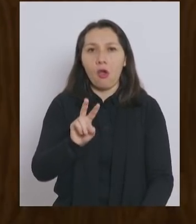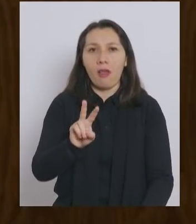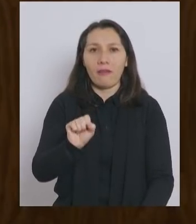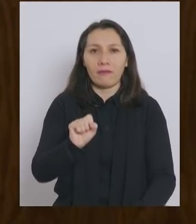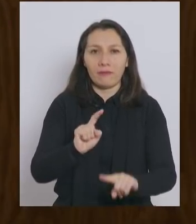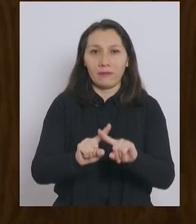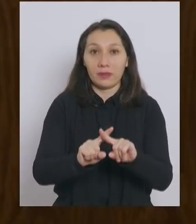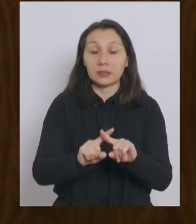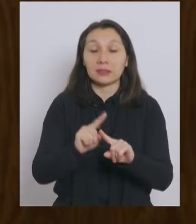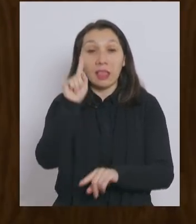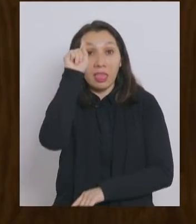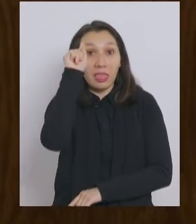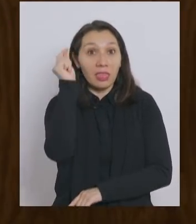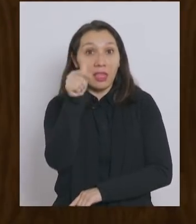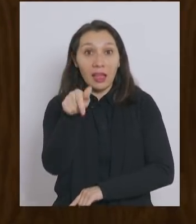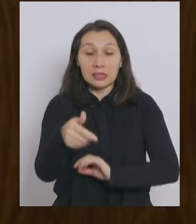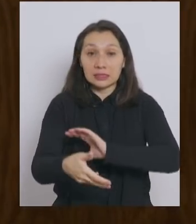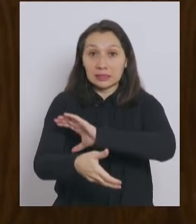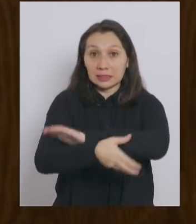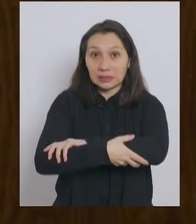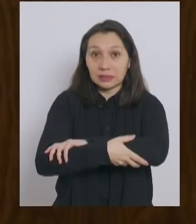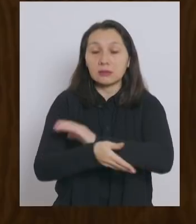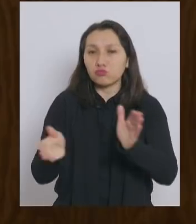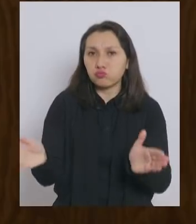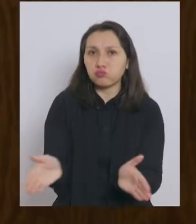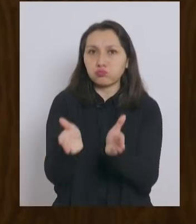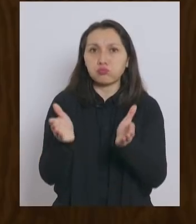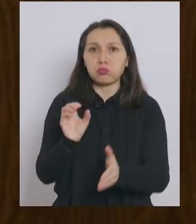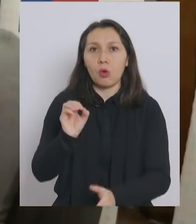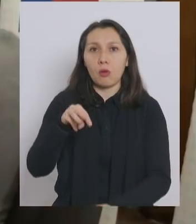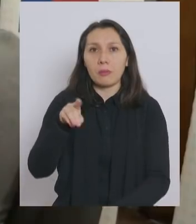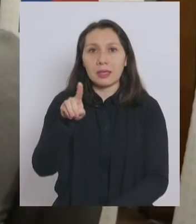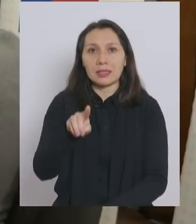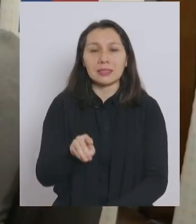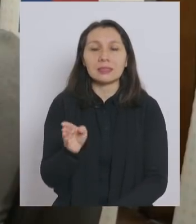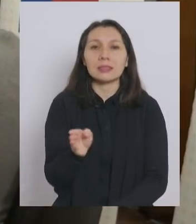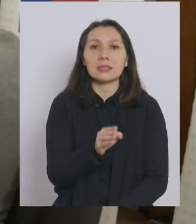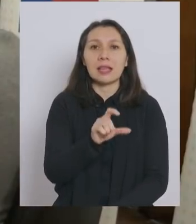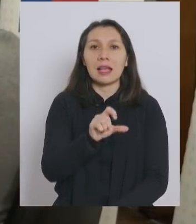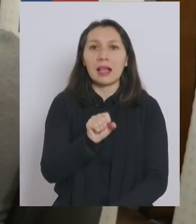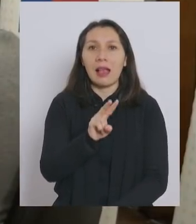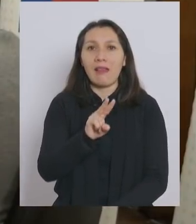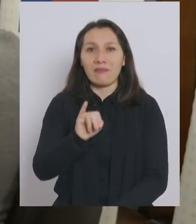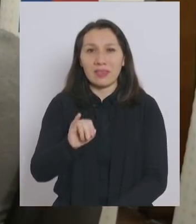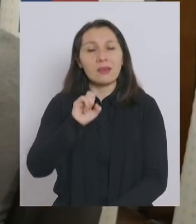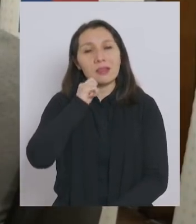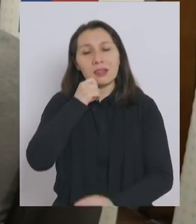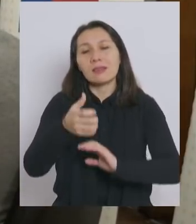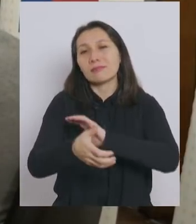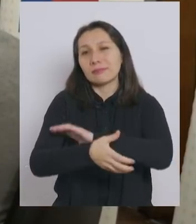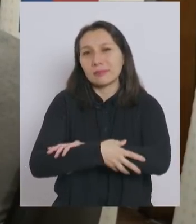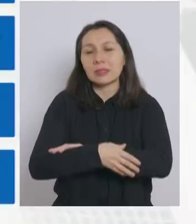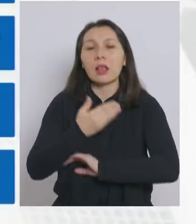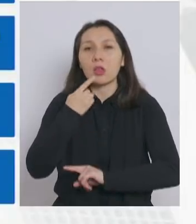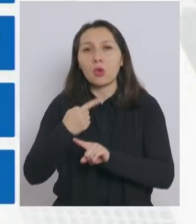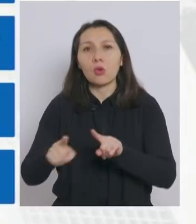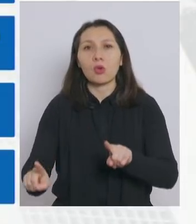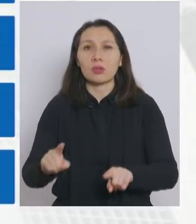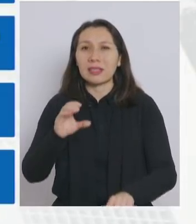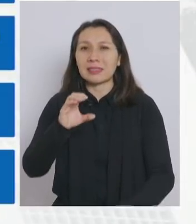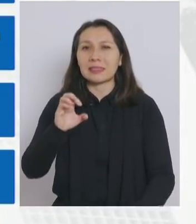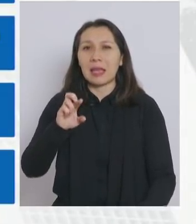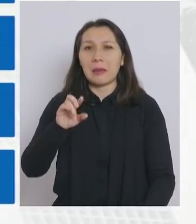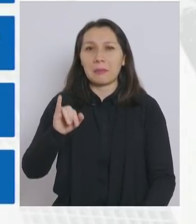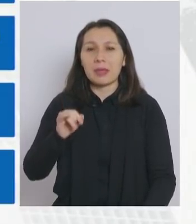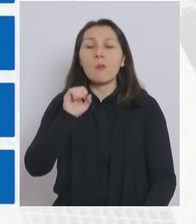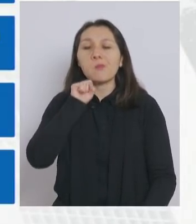La iniciativa COVAX ha sido impulsada por la OMS, por Gavi, que es The Vaccine Alliance, y CEPI, Coalition for